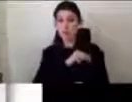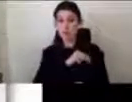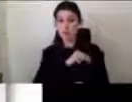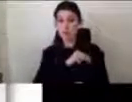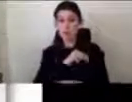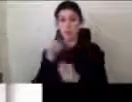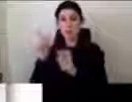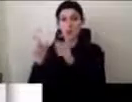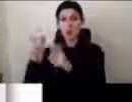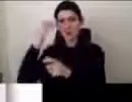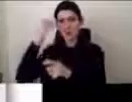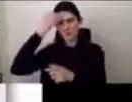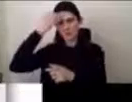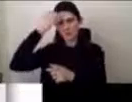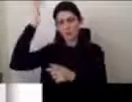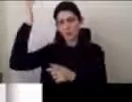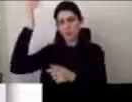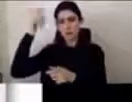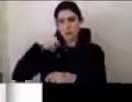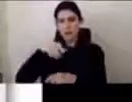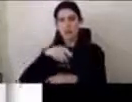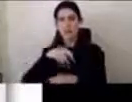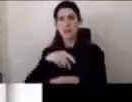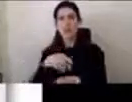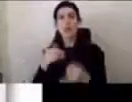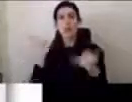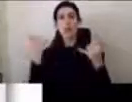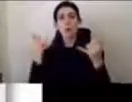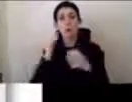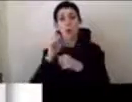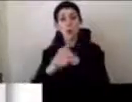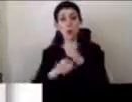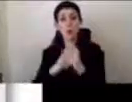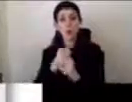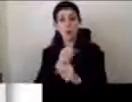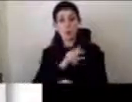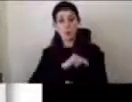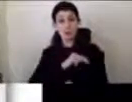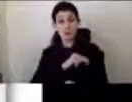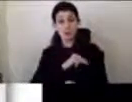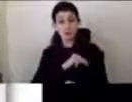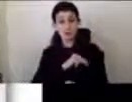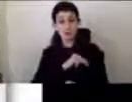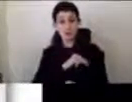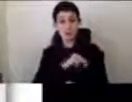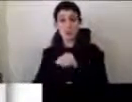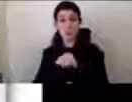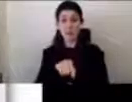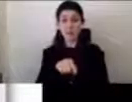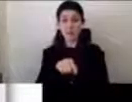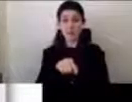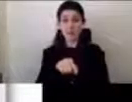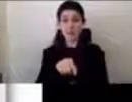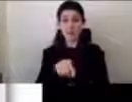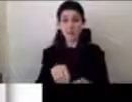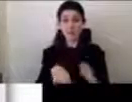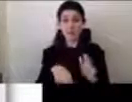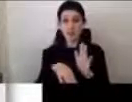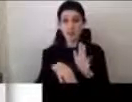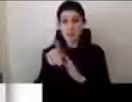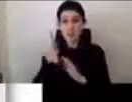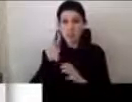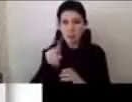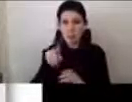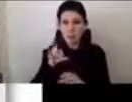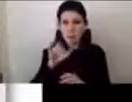expertos a los mejores juegos del año. El más conocido dentro del mundo jugón es el Spiel des Jahres,